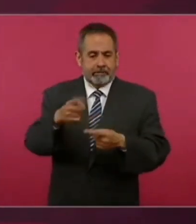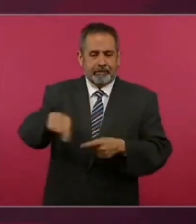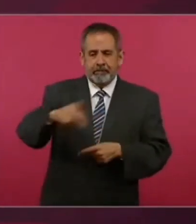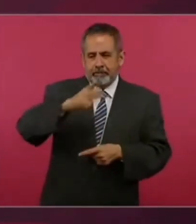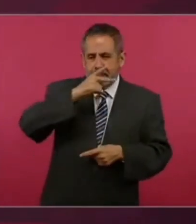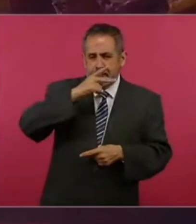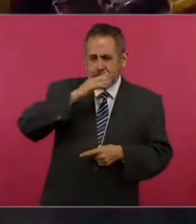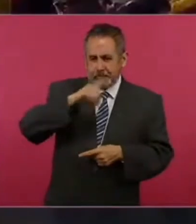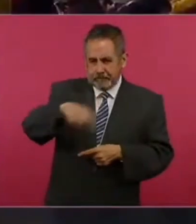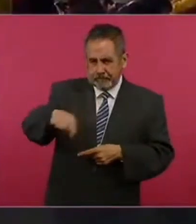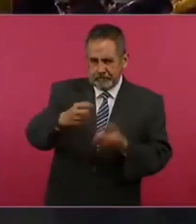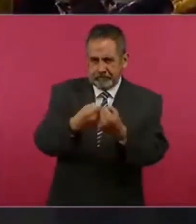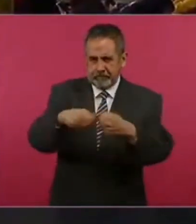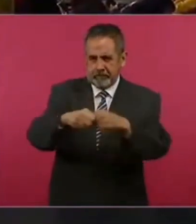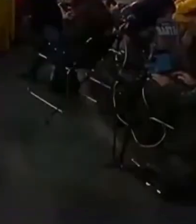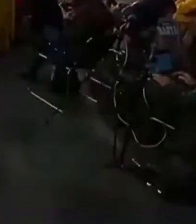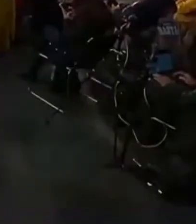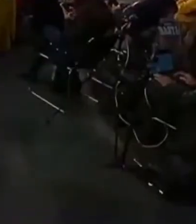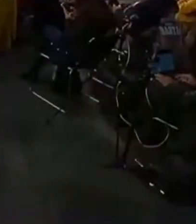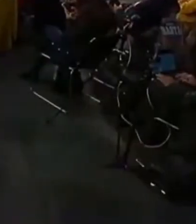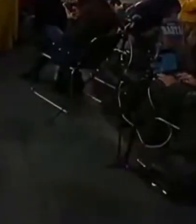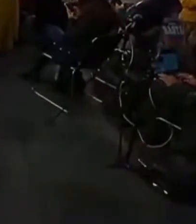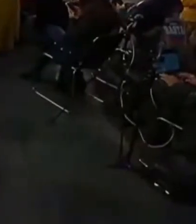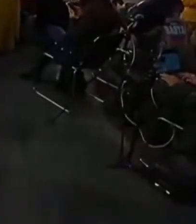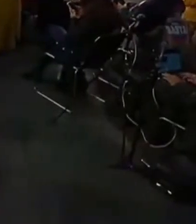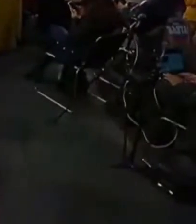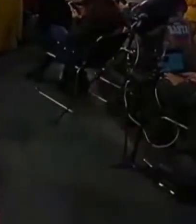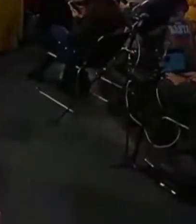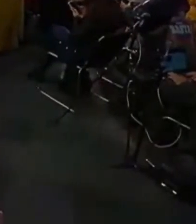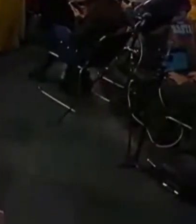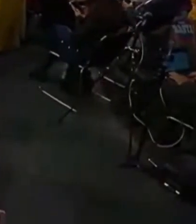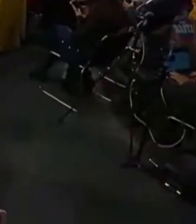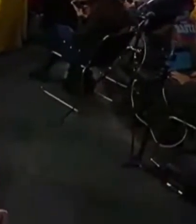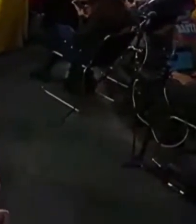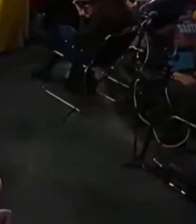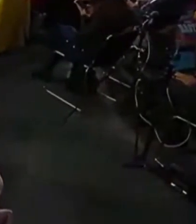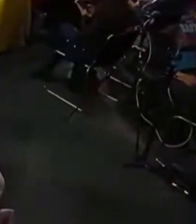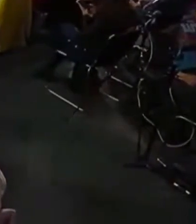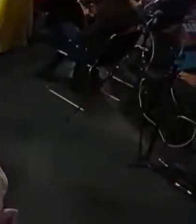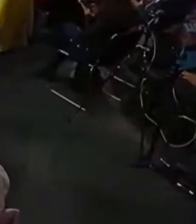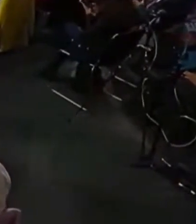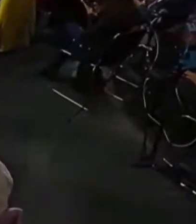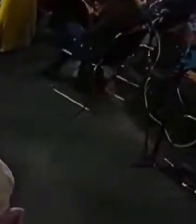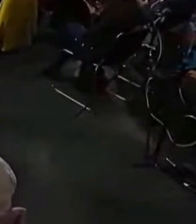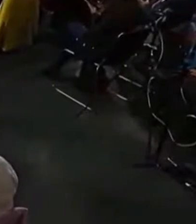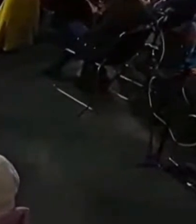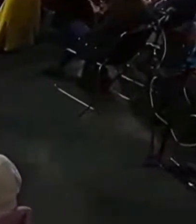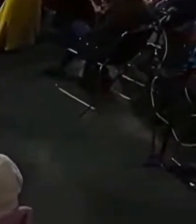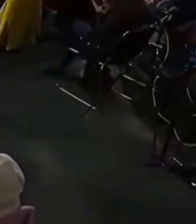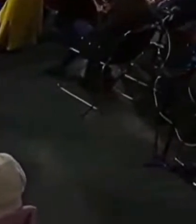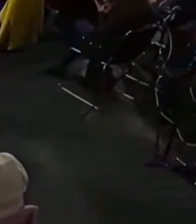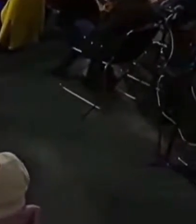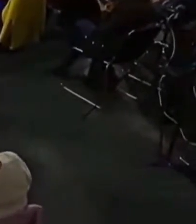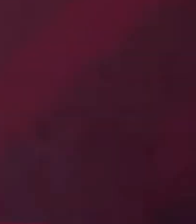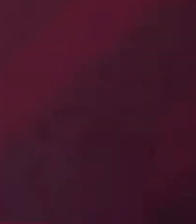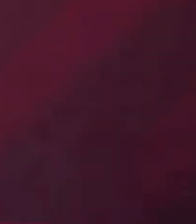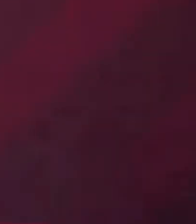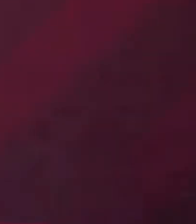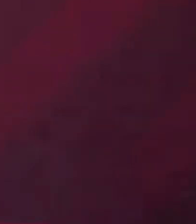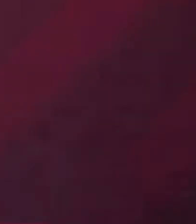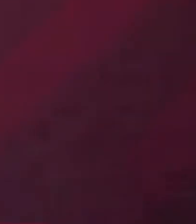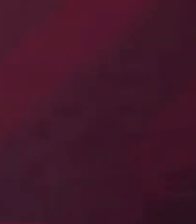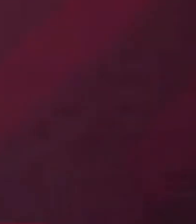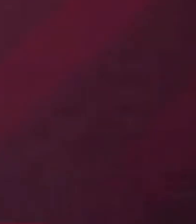sociedades de madres y de padres de familia no los pueden manejar